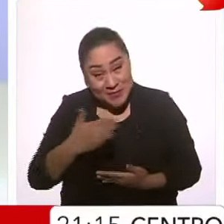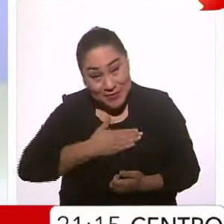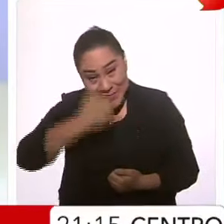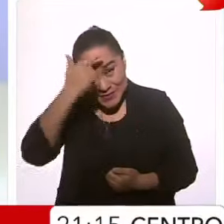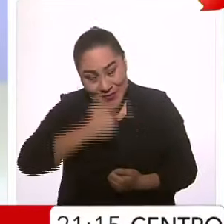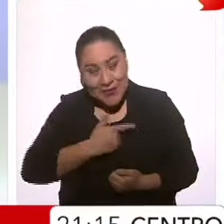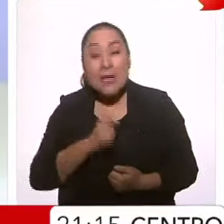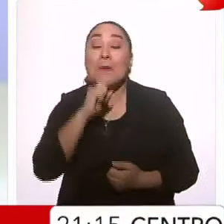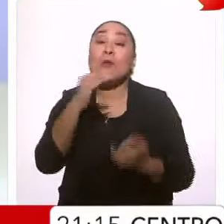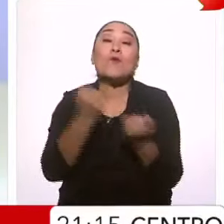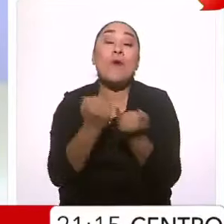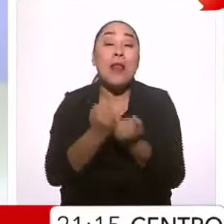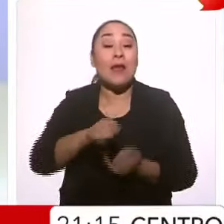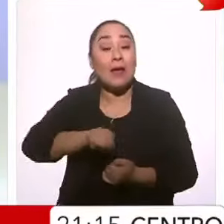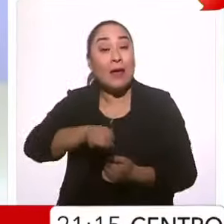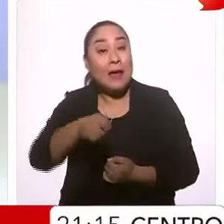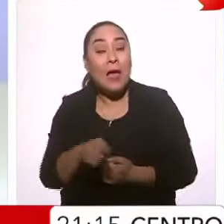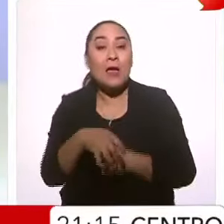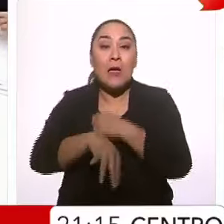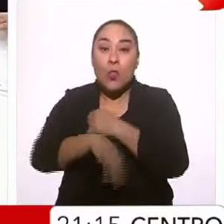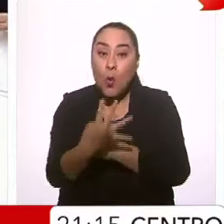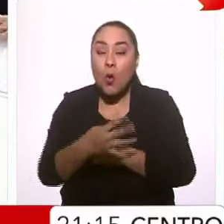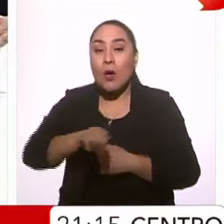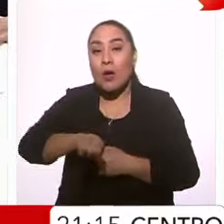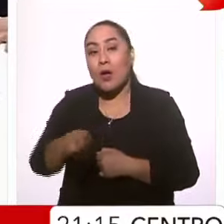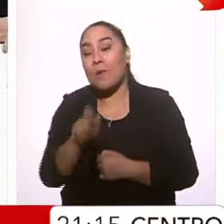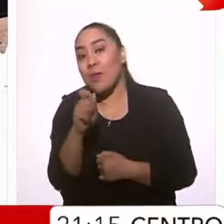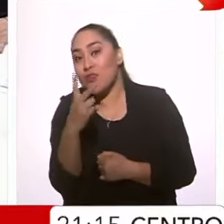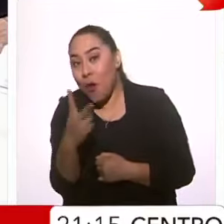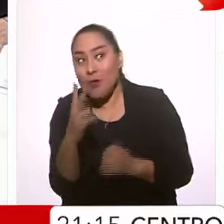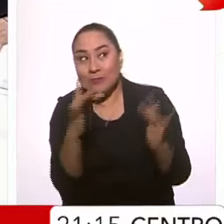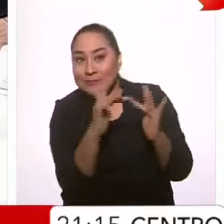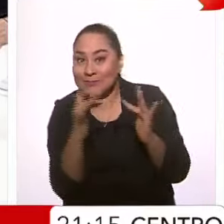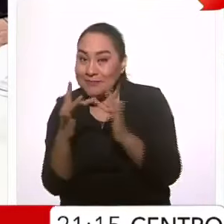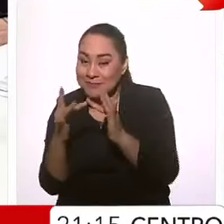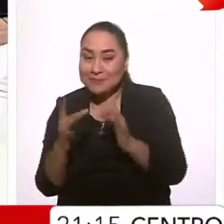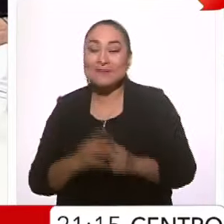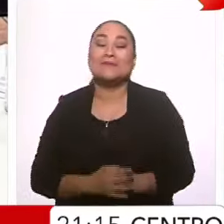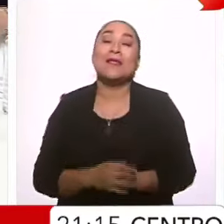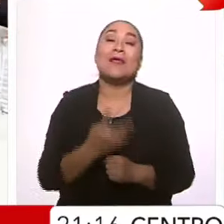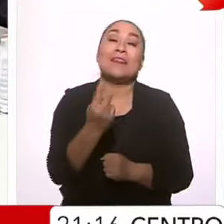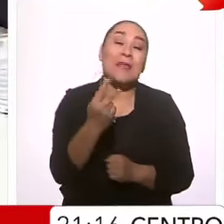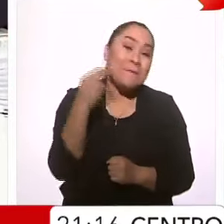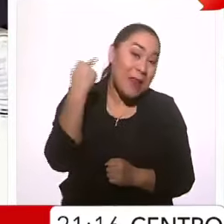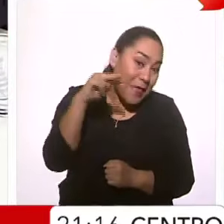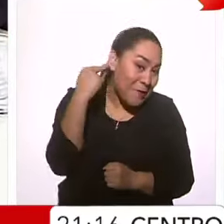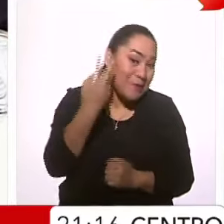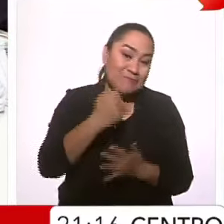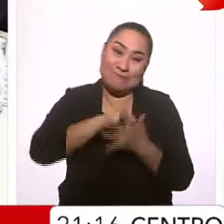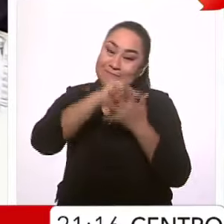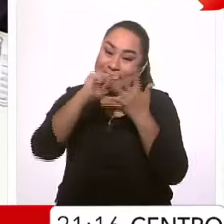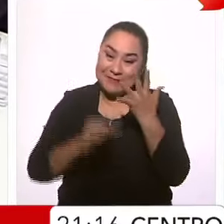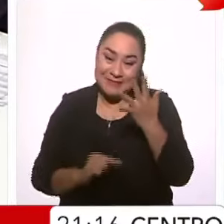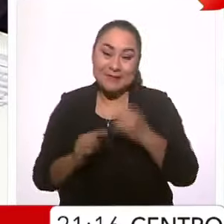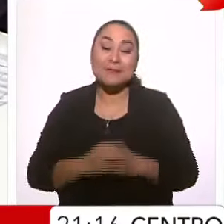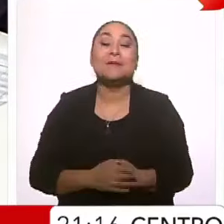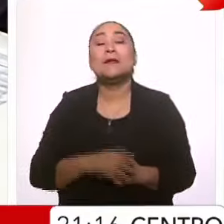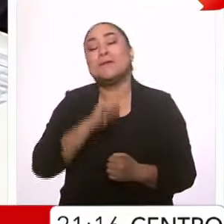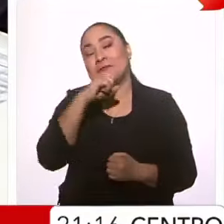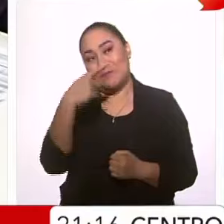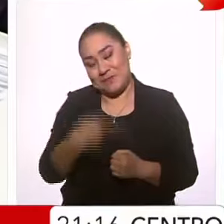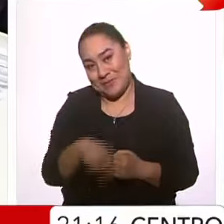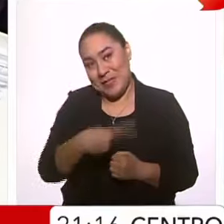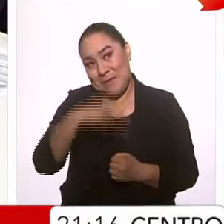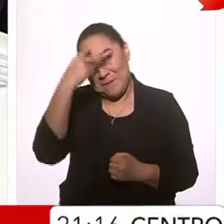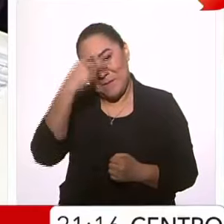Y de Canal 14, y del 22, porque estamos al mismo tiempo en muchos canales. Y de TV Veracruz, y los que falten. Y de los mexicanos